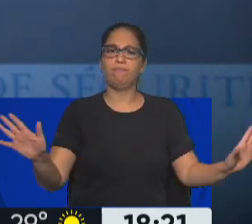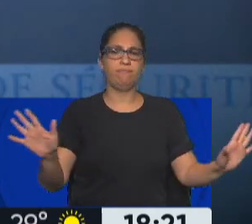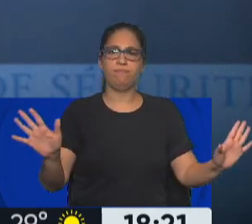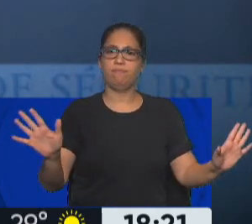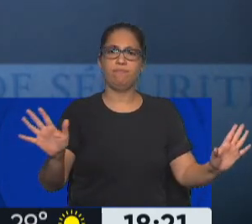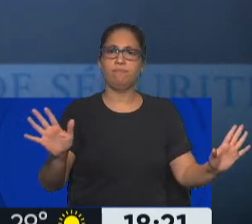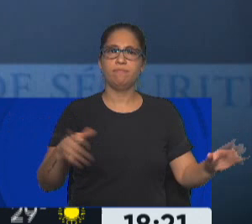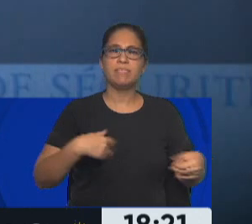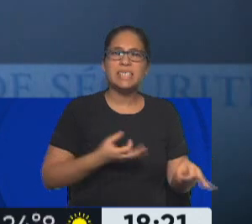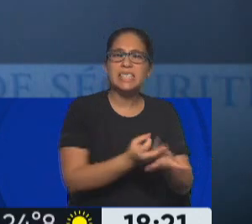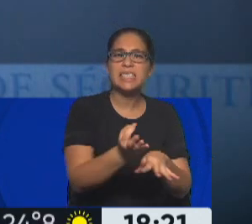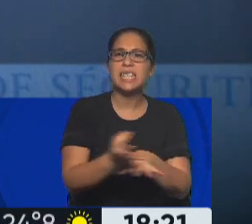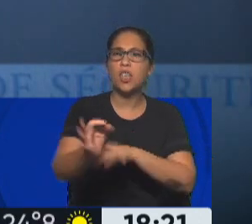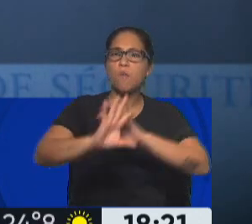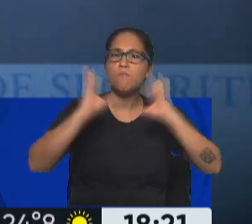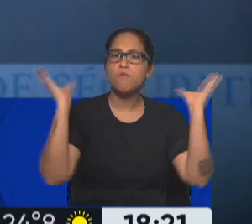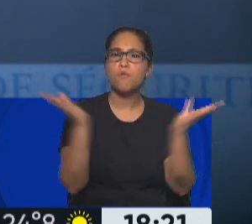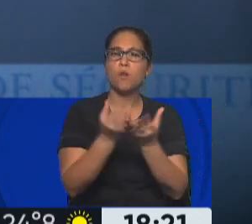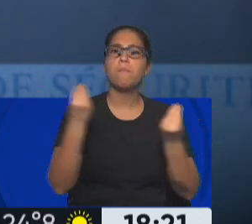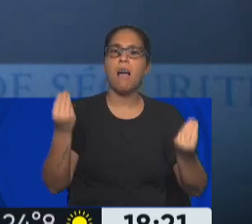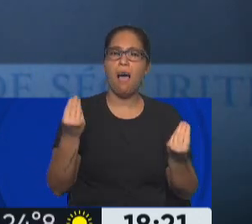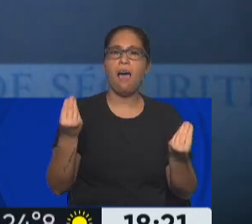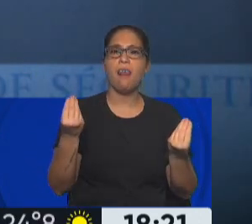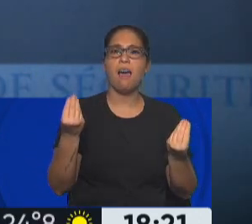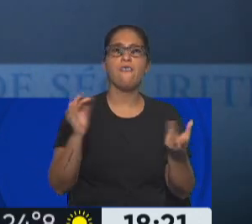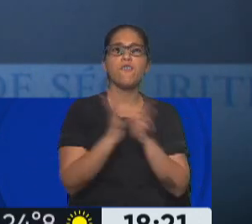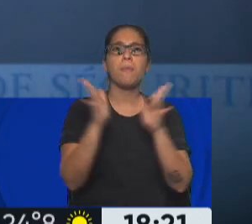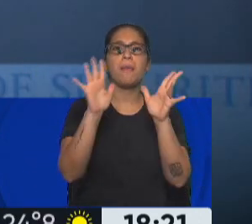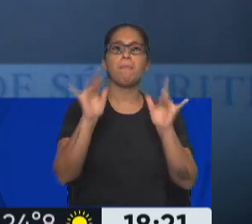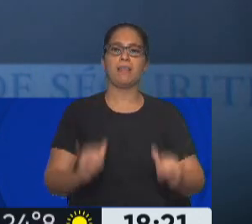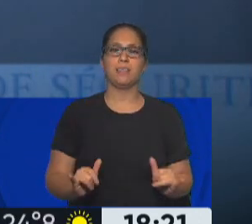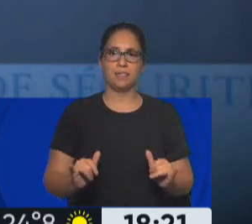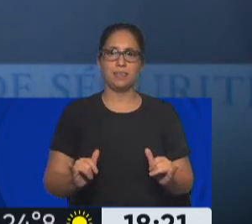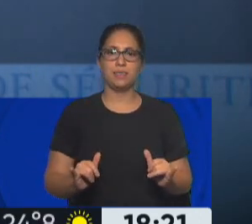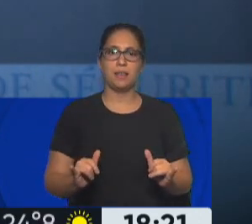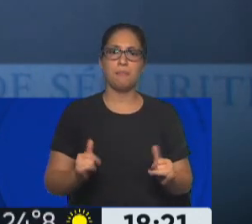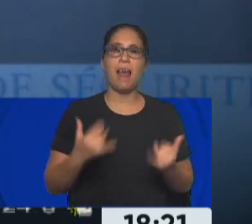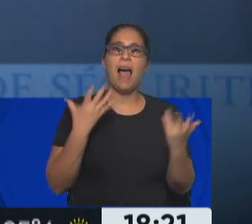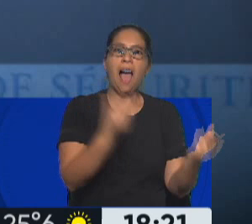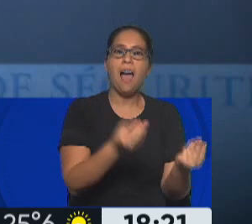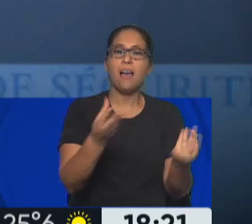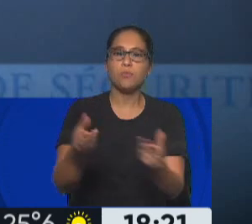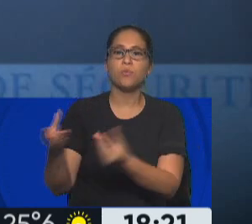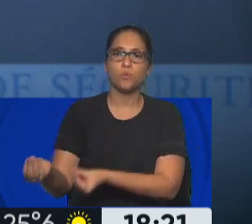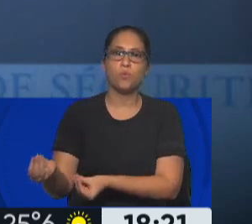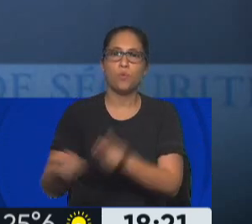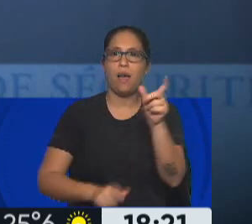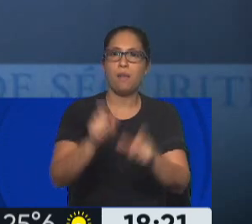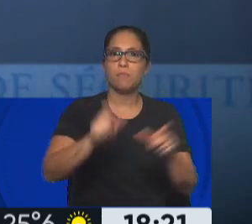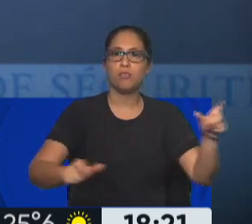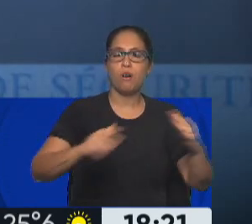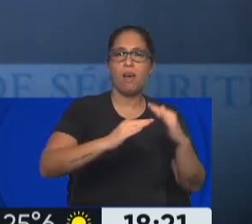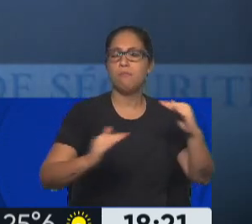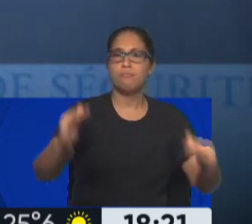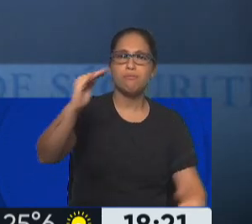he urged the world to invest in what he referred to as the weapons of peace, to help the most vulnerable, to fight hunger,